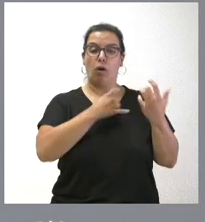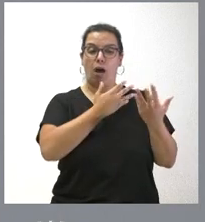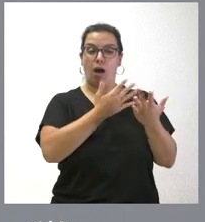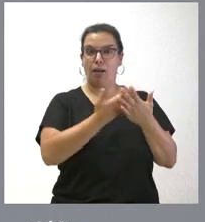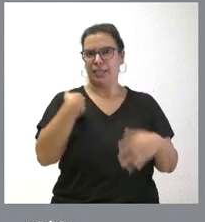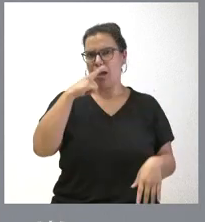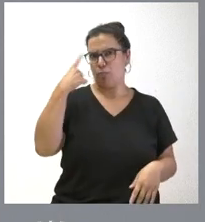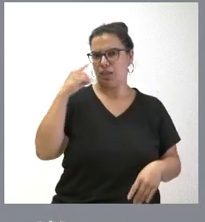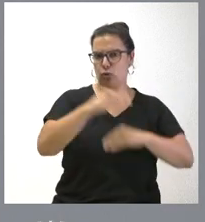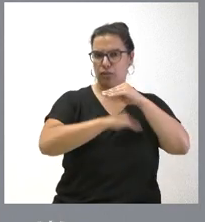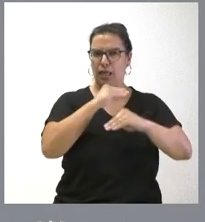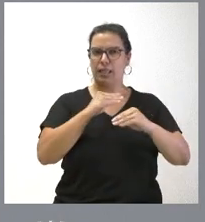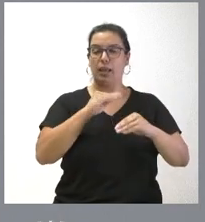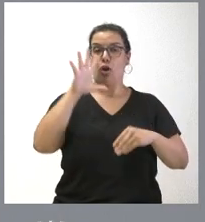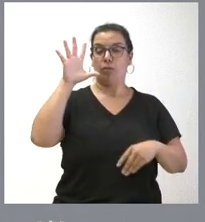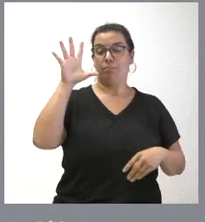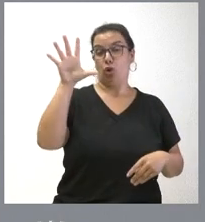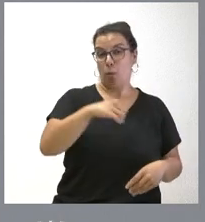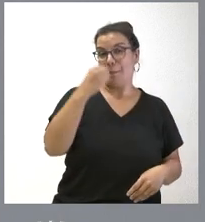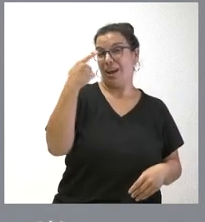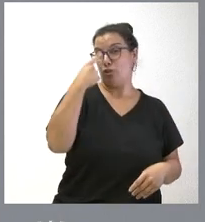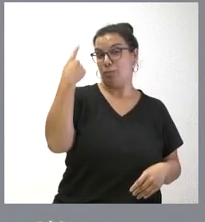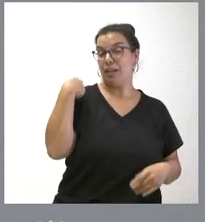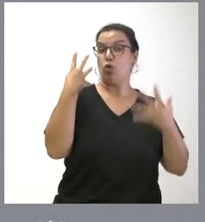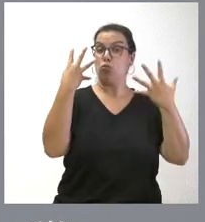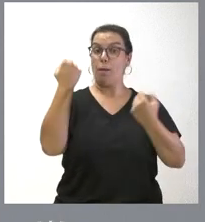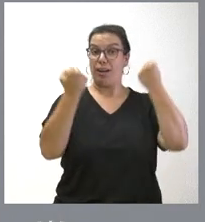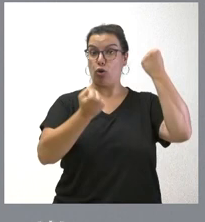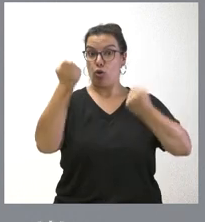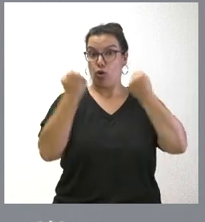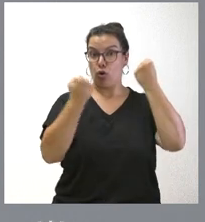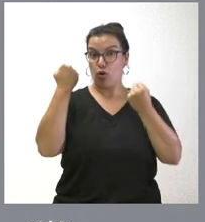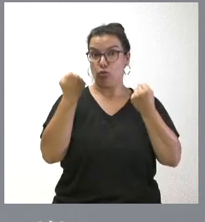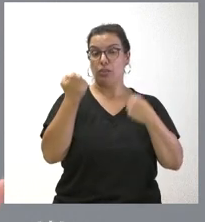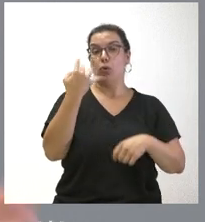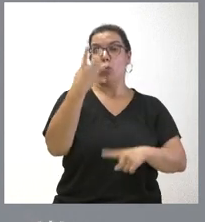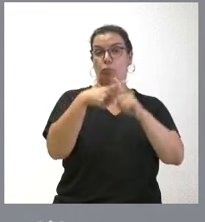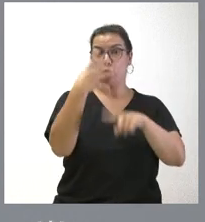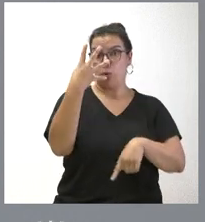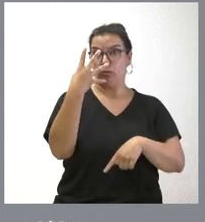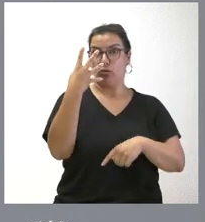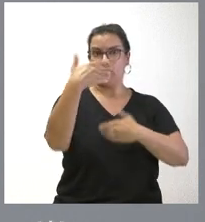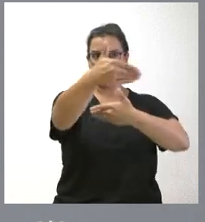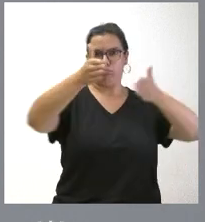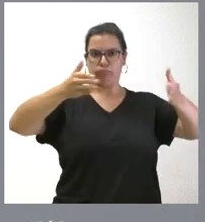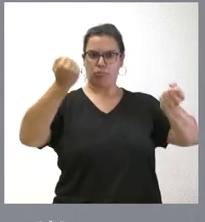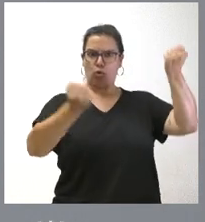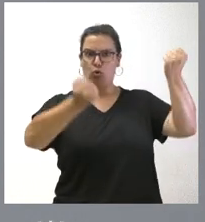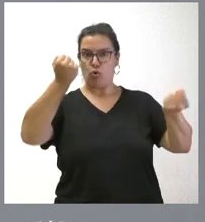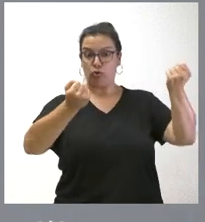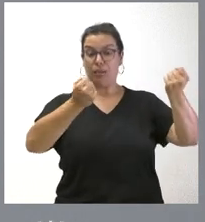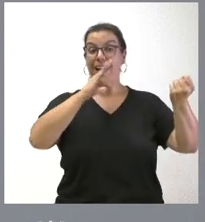el año pasado en el que se adquirió nueve vehículos de turismo 4x4 ahora la consejería